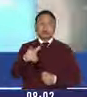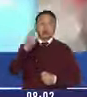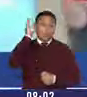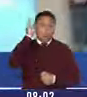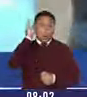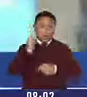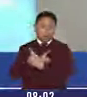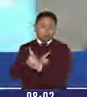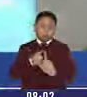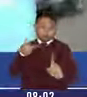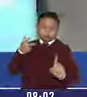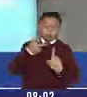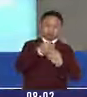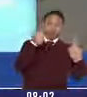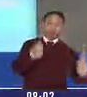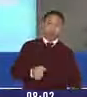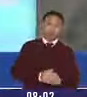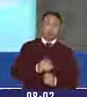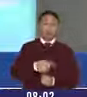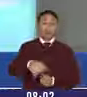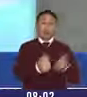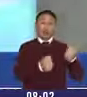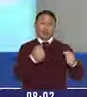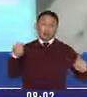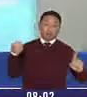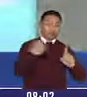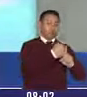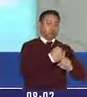una mujer y se fue encima de un auto.